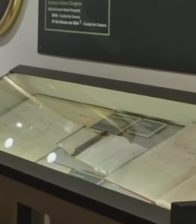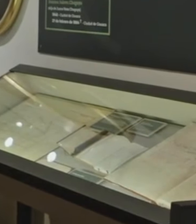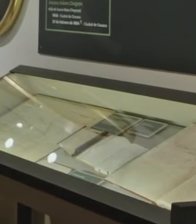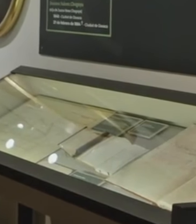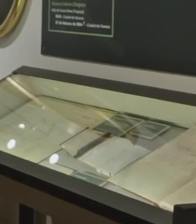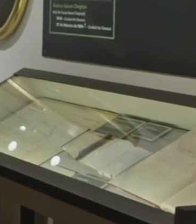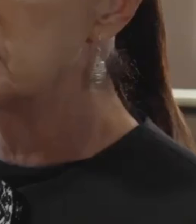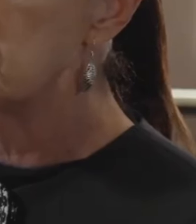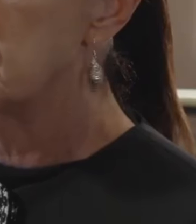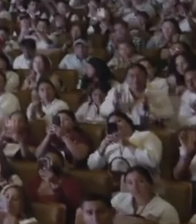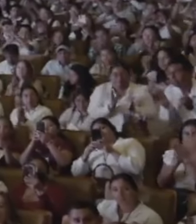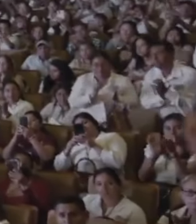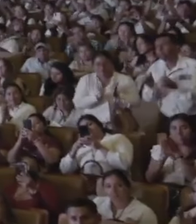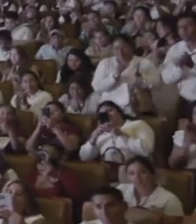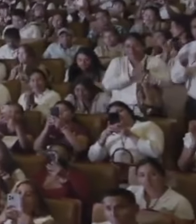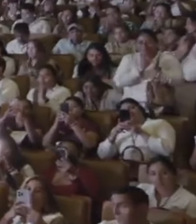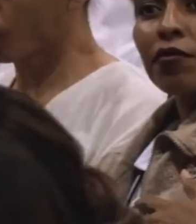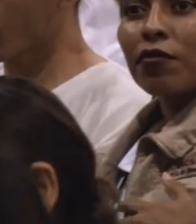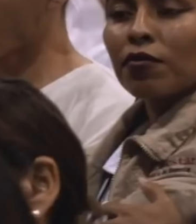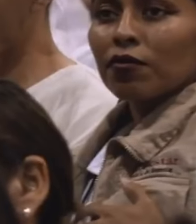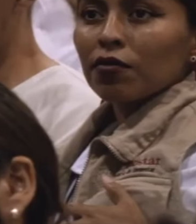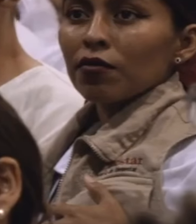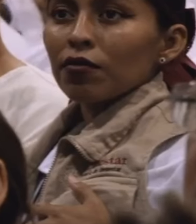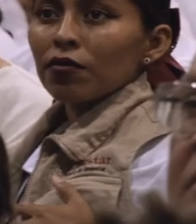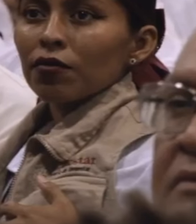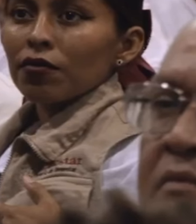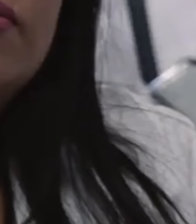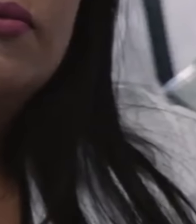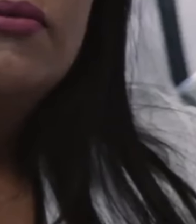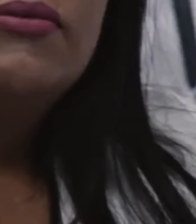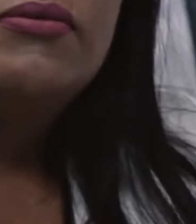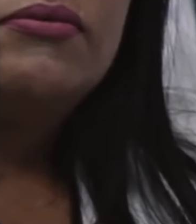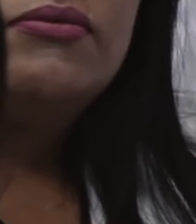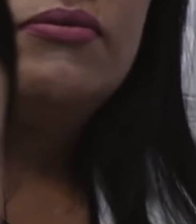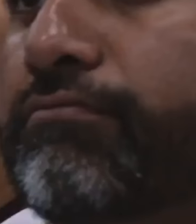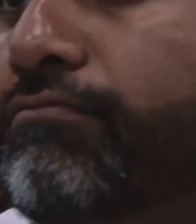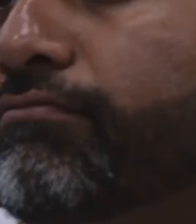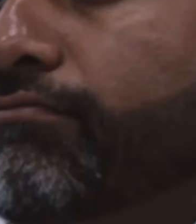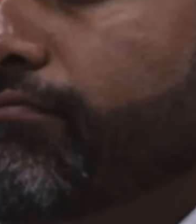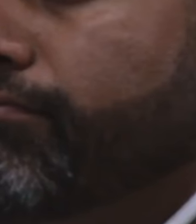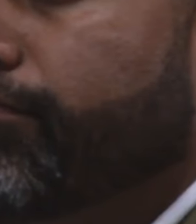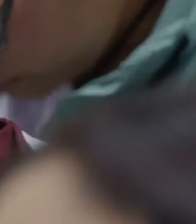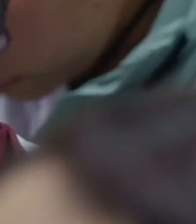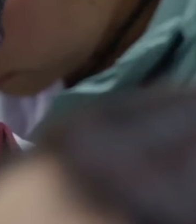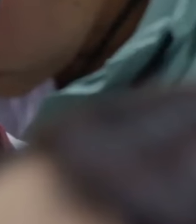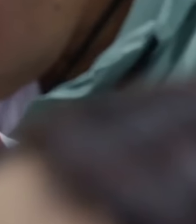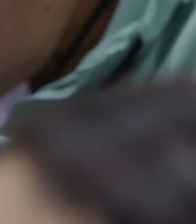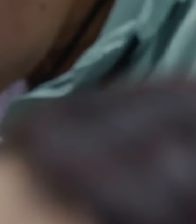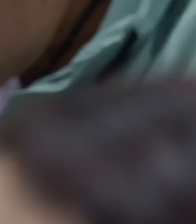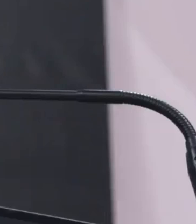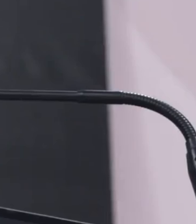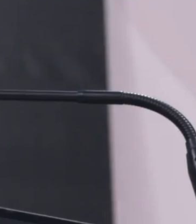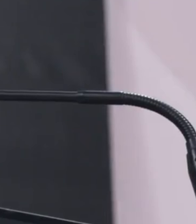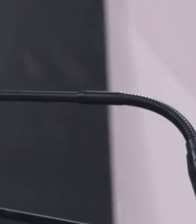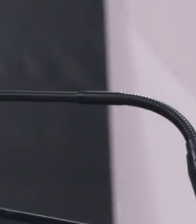nacimiento. Nada de naturalizaciones por conveniencia. De sangre mexicana, se exigirá ser hijo de padre y